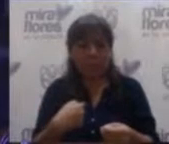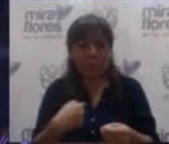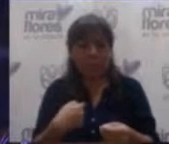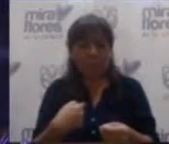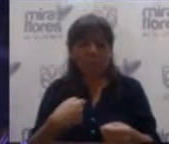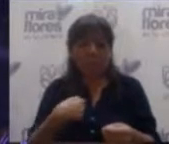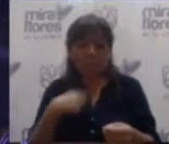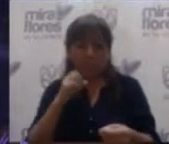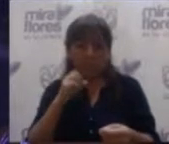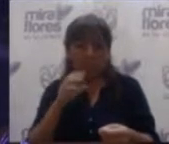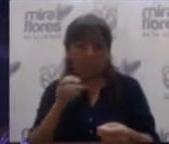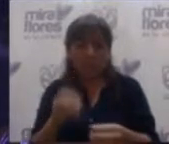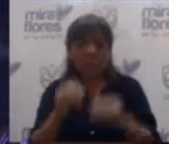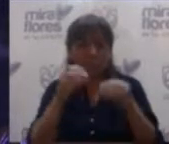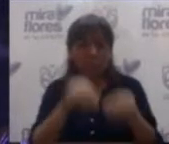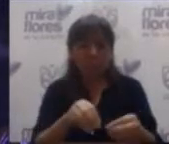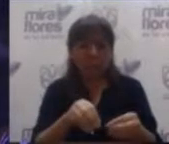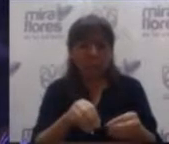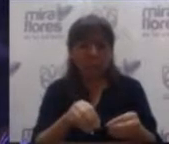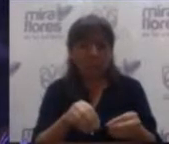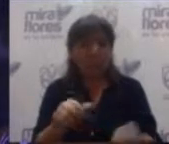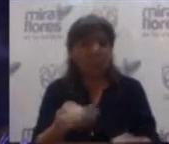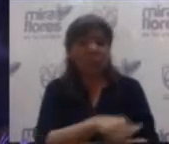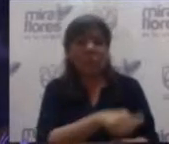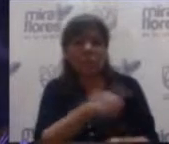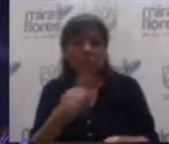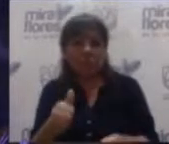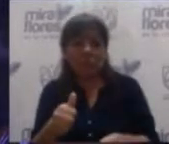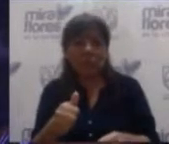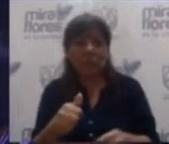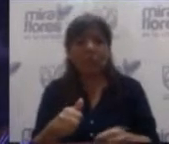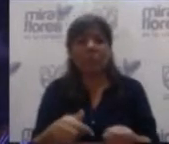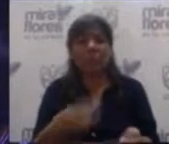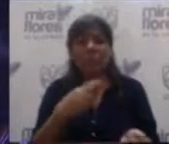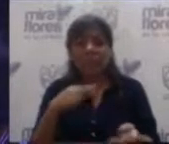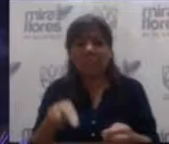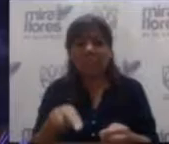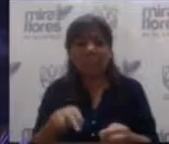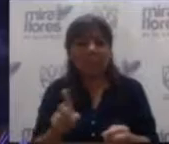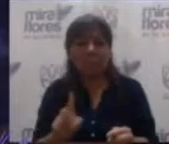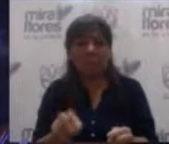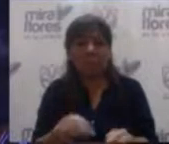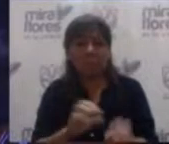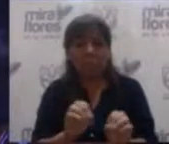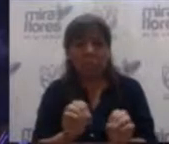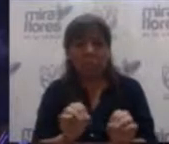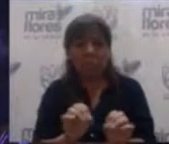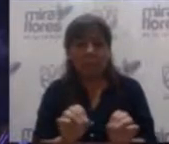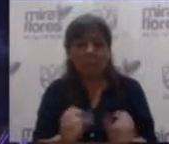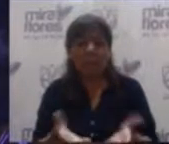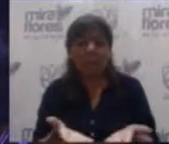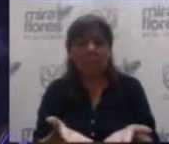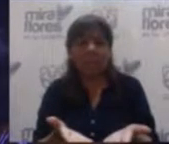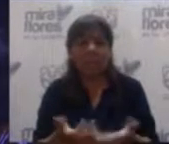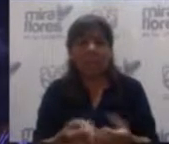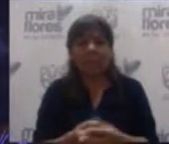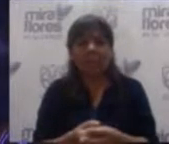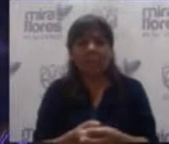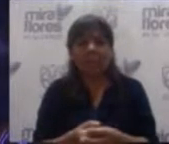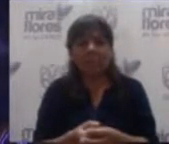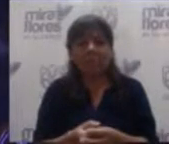SIC, cuando al resto de regidores no es así? Entonces nos ponen muchas veces